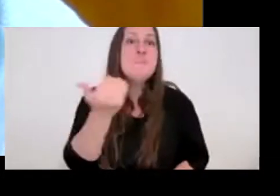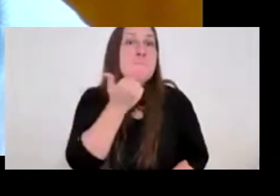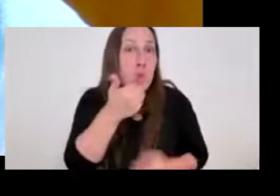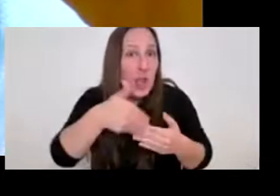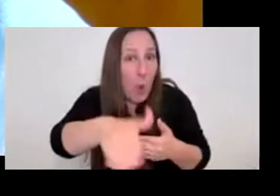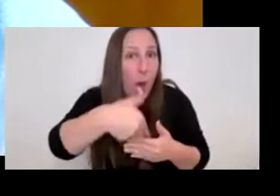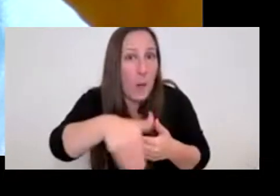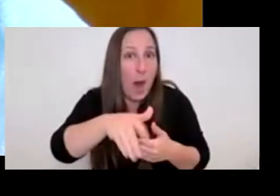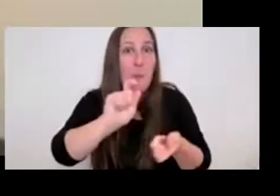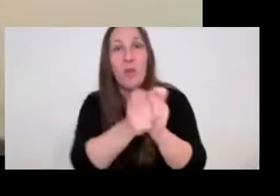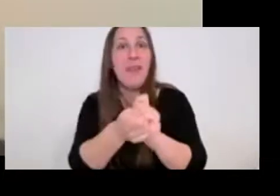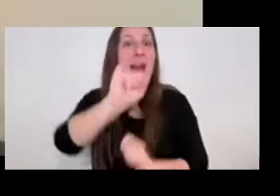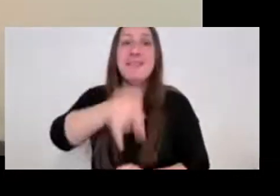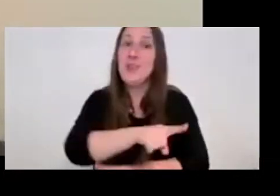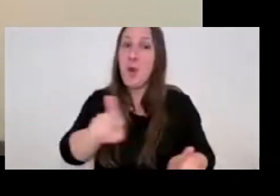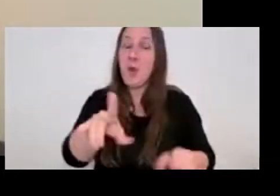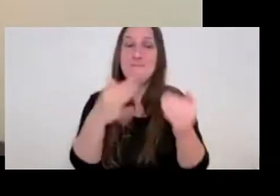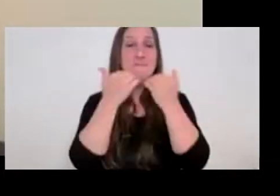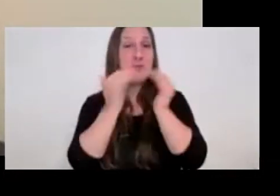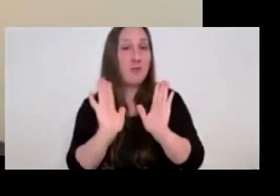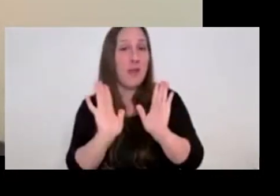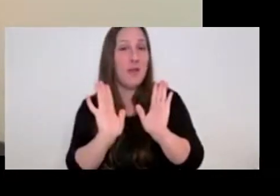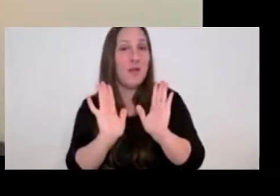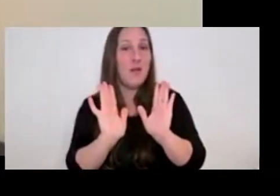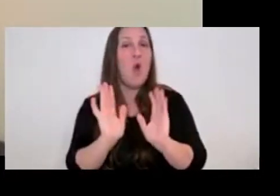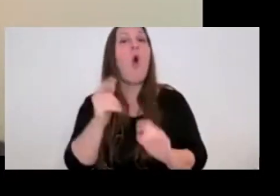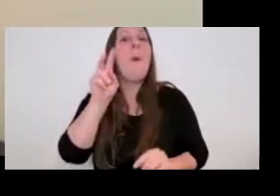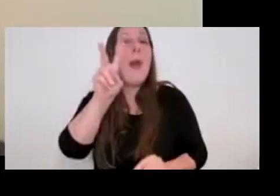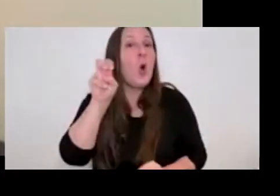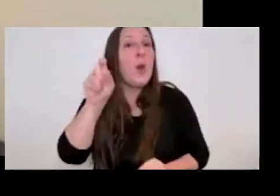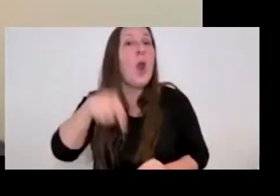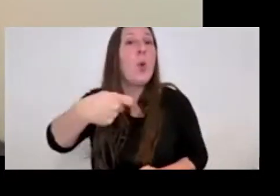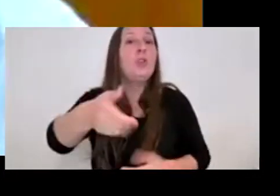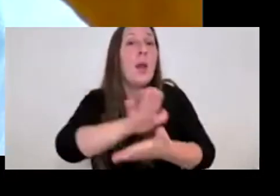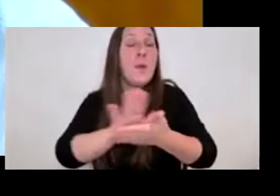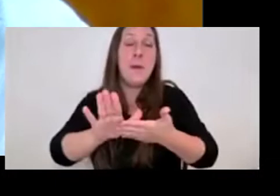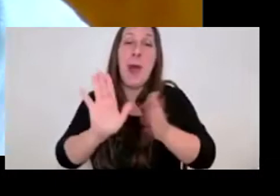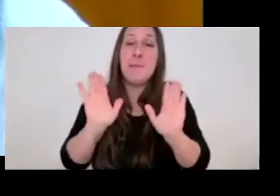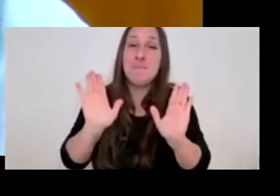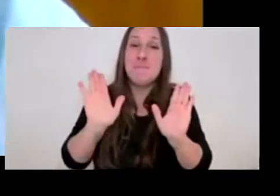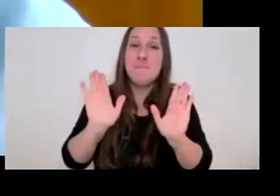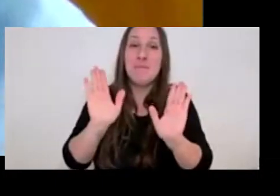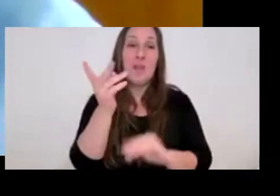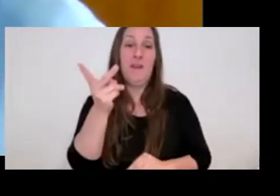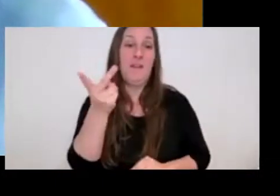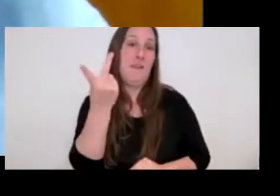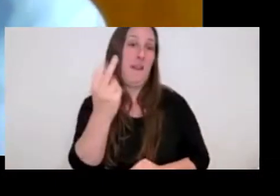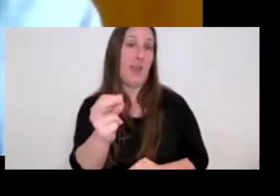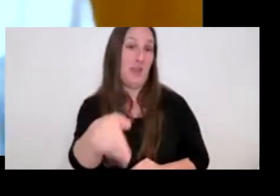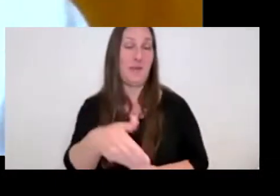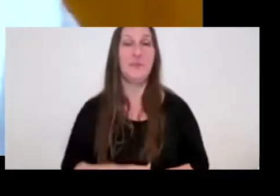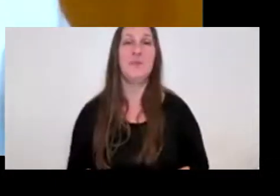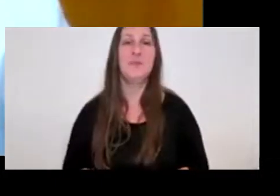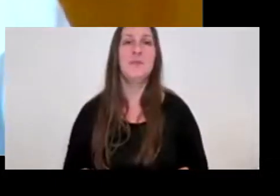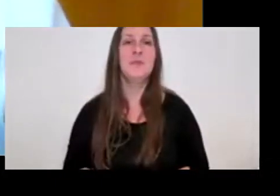incluso, ¿eh? No sé si por ahí no van a cobrar ya la cuota nueva esta vez, ¿eh? Claro. Ahora el 20, digamos, ¿no? ¿Y qué hacer con lo